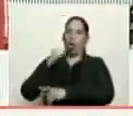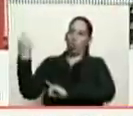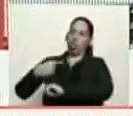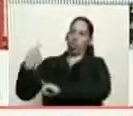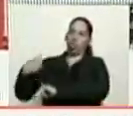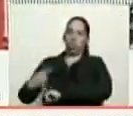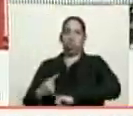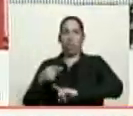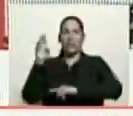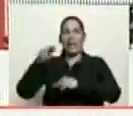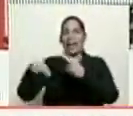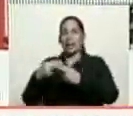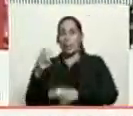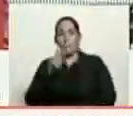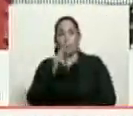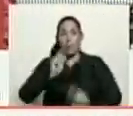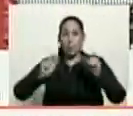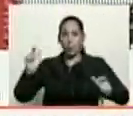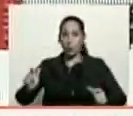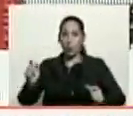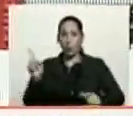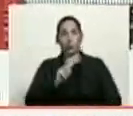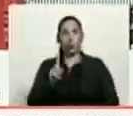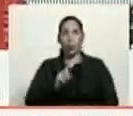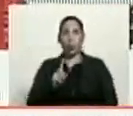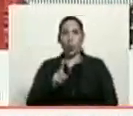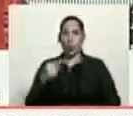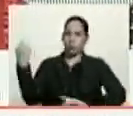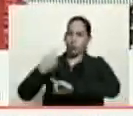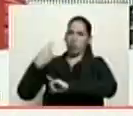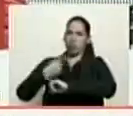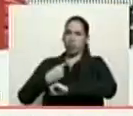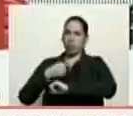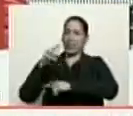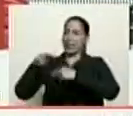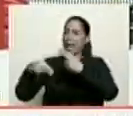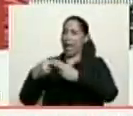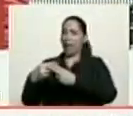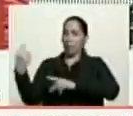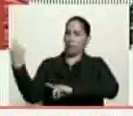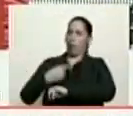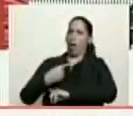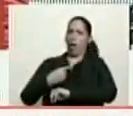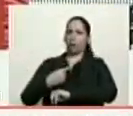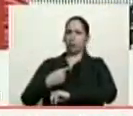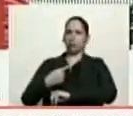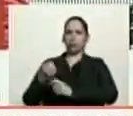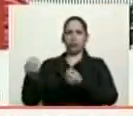los venezolanos y a las venezolanas no nos jefea nadie. Nadie nos va a venir a dar órdenes.